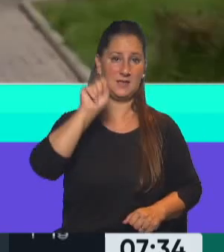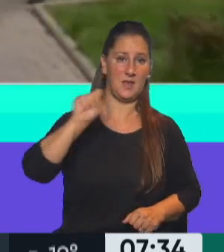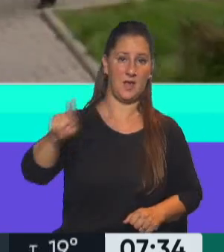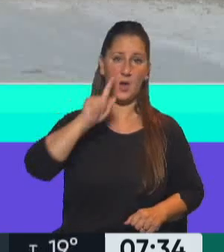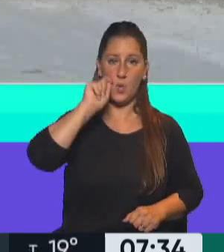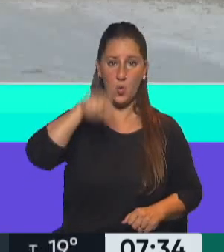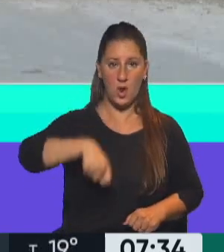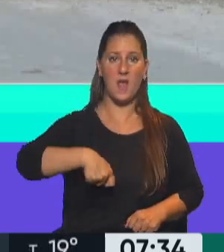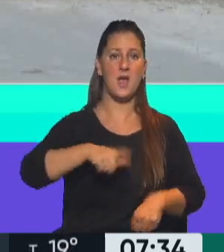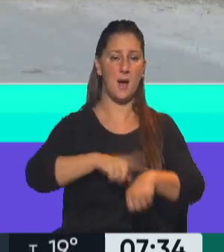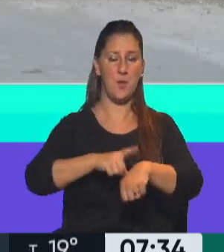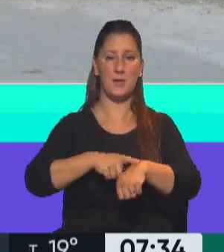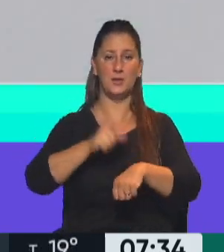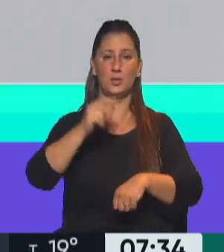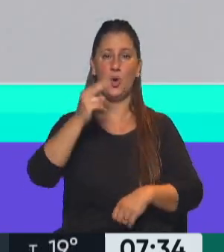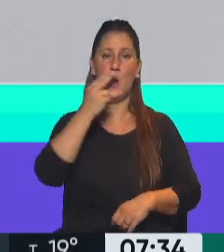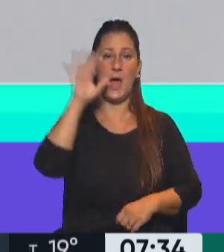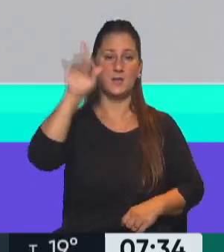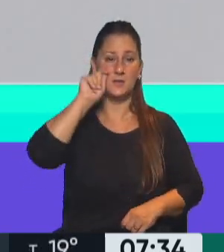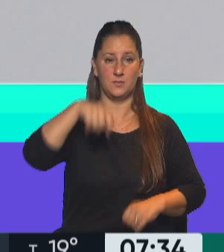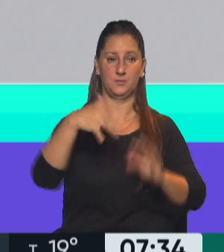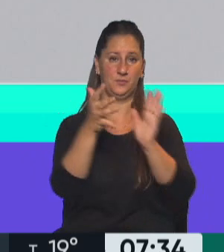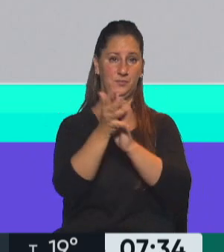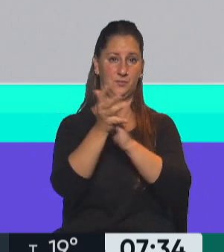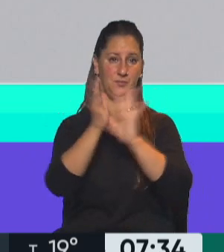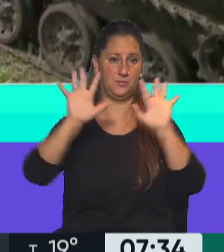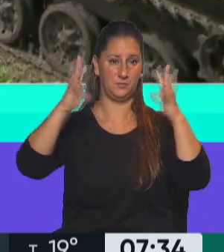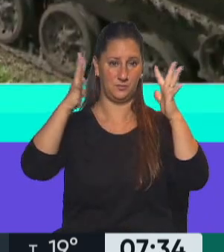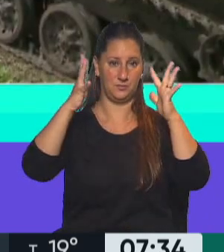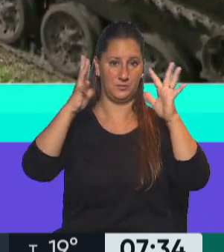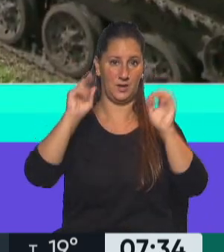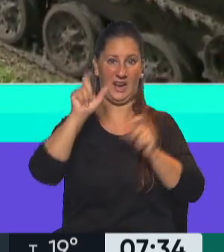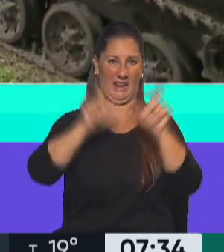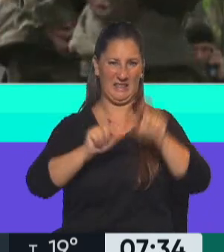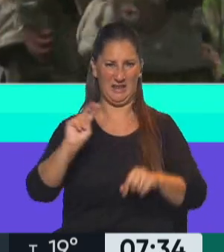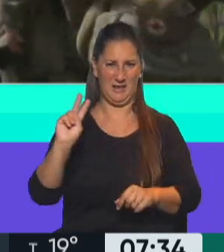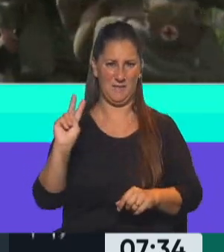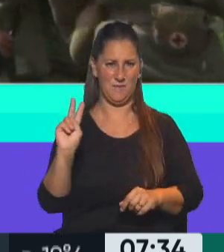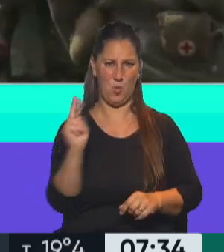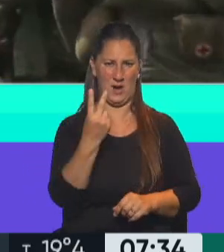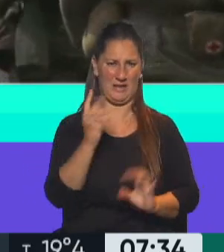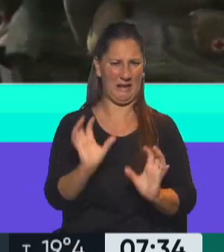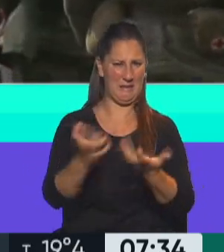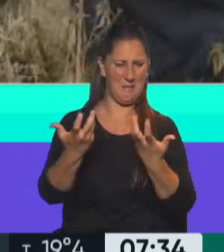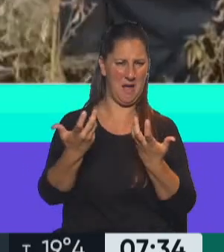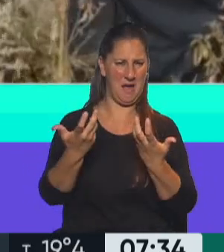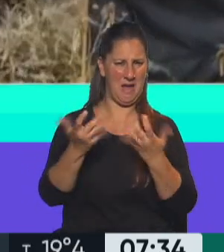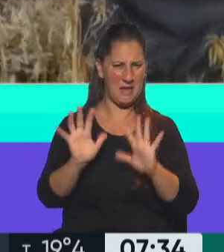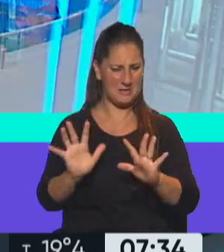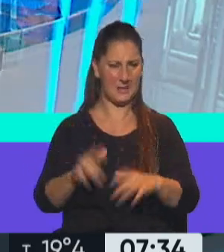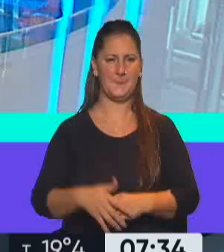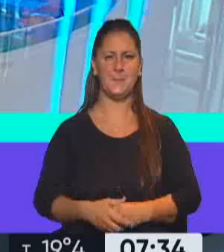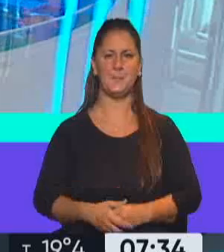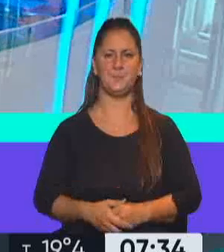estaban aplaudiendo que los escarabajos colorados se estaban quemando vivos ahí. Ahora, Ignacio, ¿qué estás? Buen día.